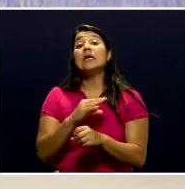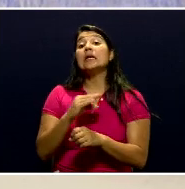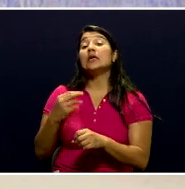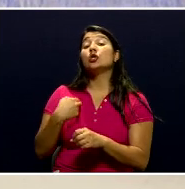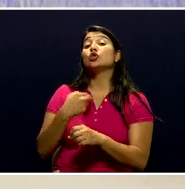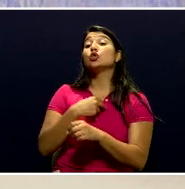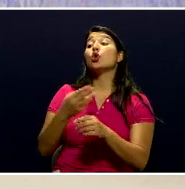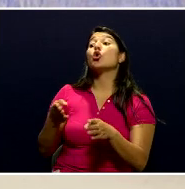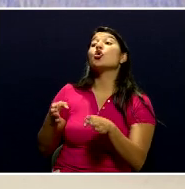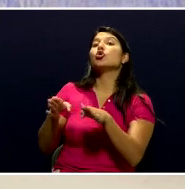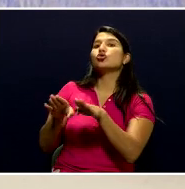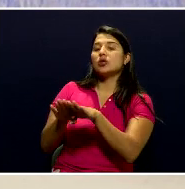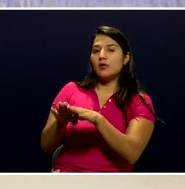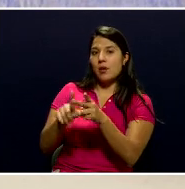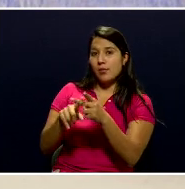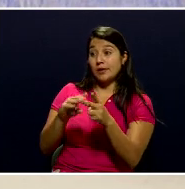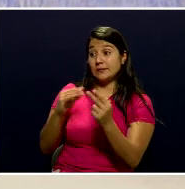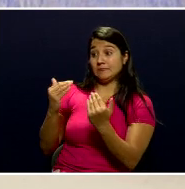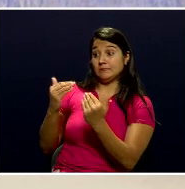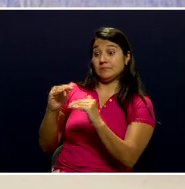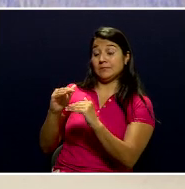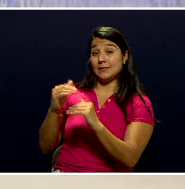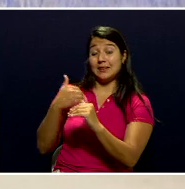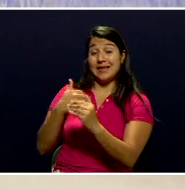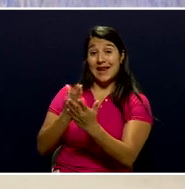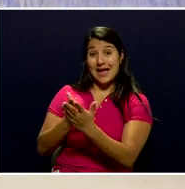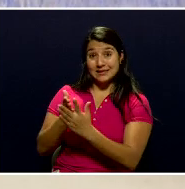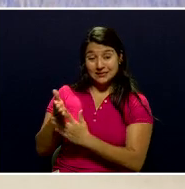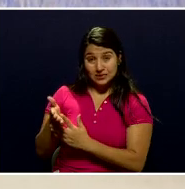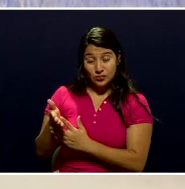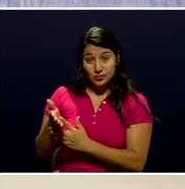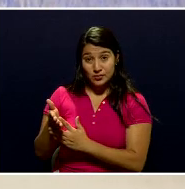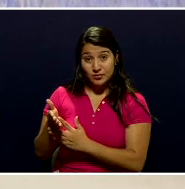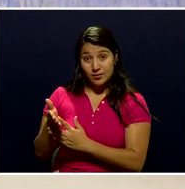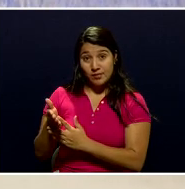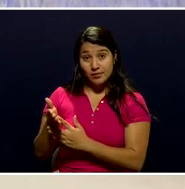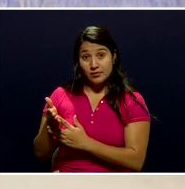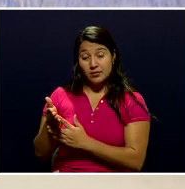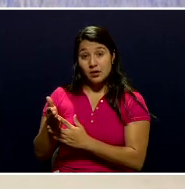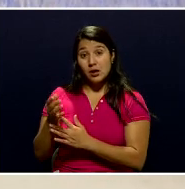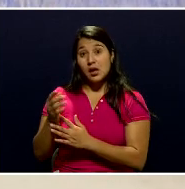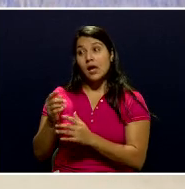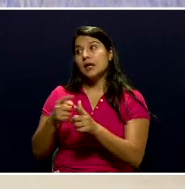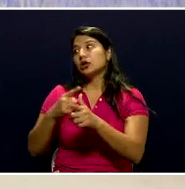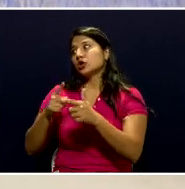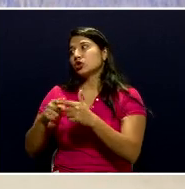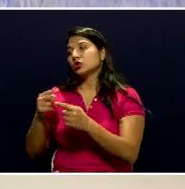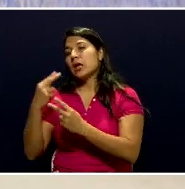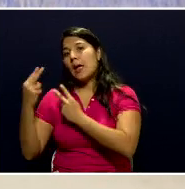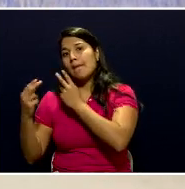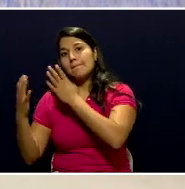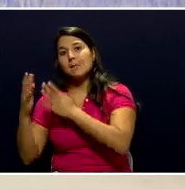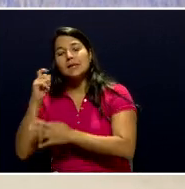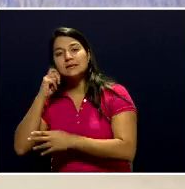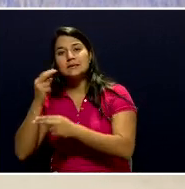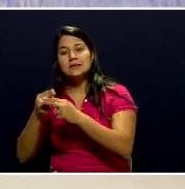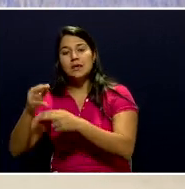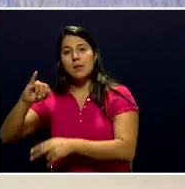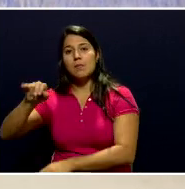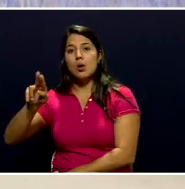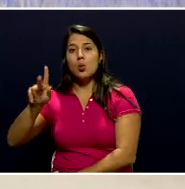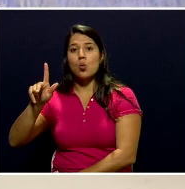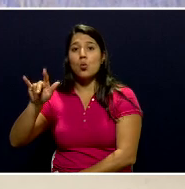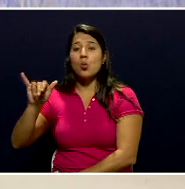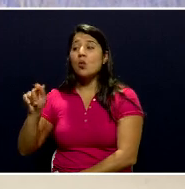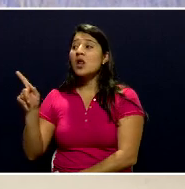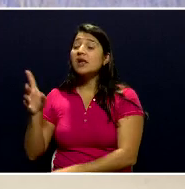hemos restringido el acceso a ellos, doña Julia, la vecina, que está muy